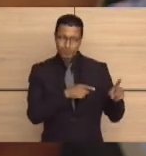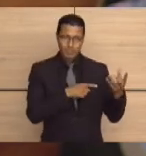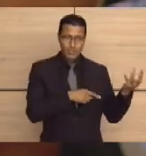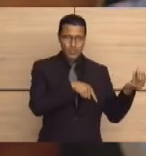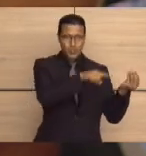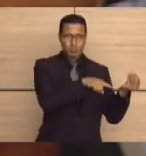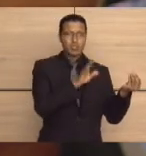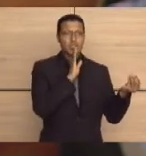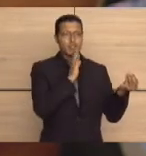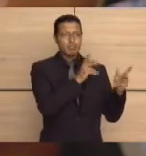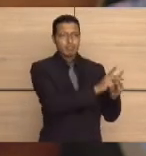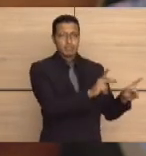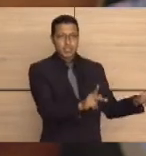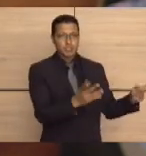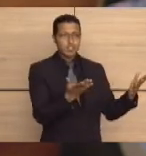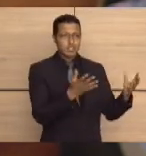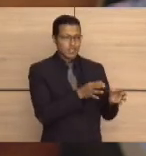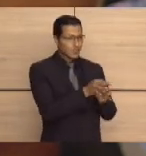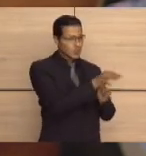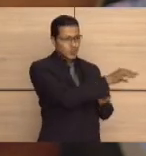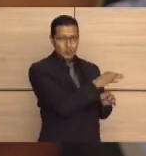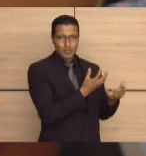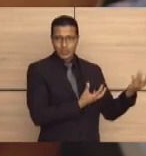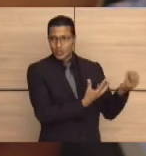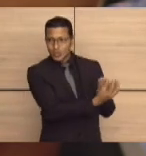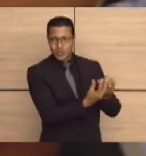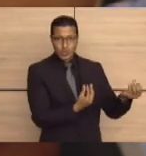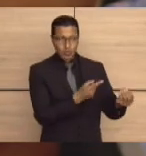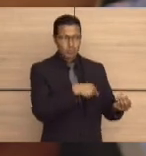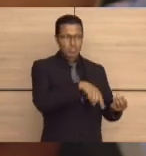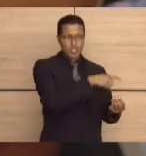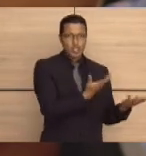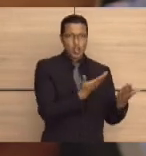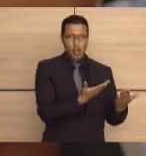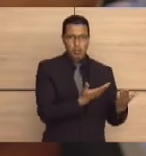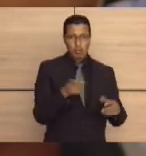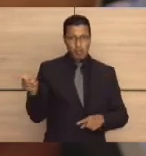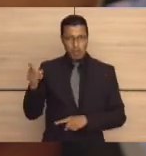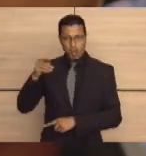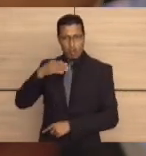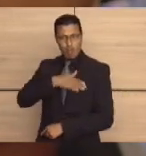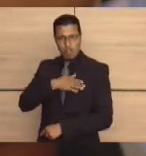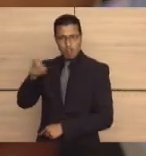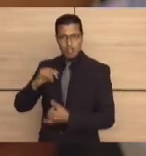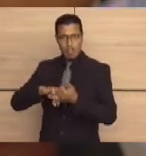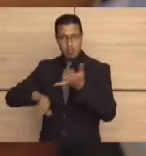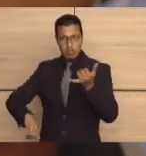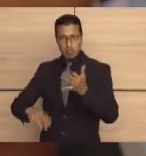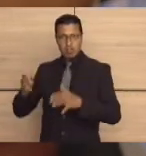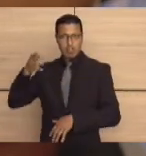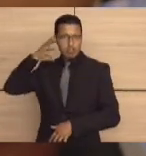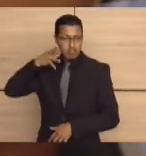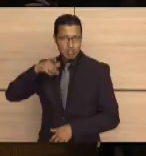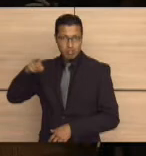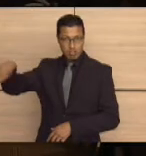de los pueblos, cómo vivieron los pueblos, todo eso. La independencia no la hicieron Bolívar y Nariño y Santander,